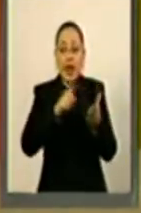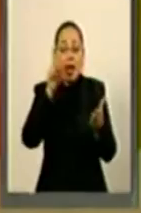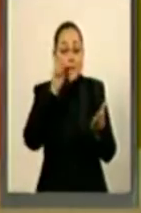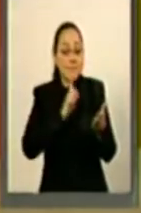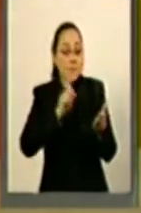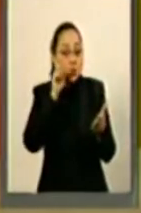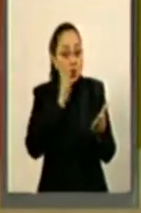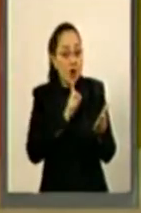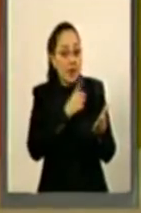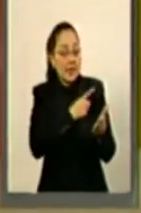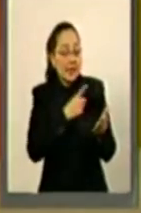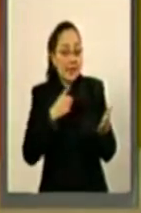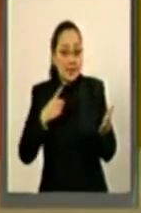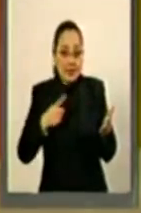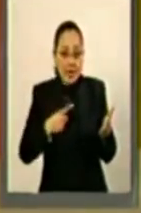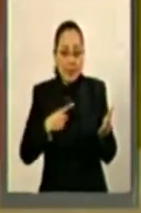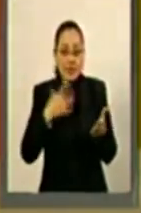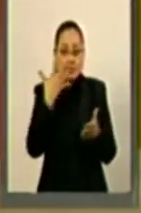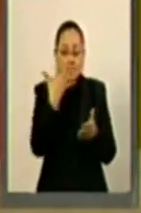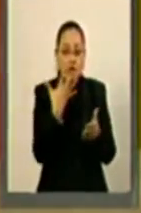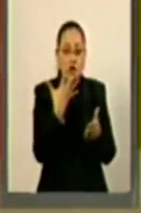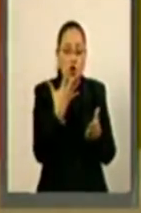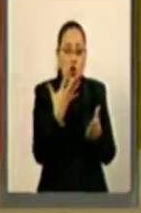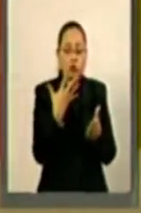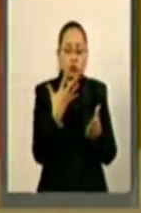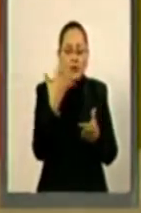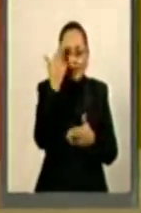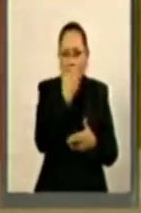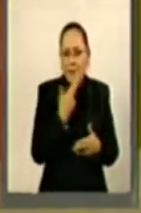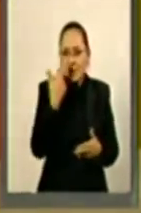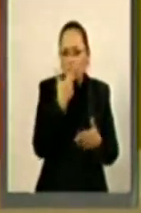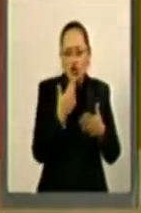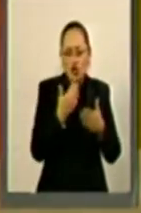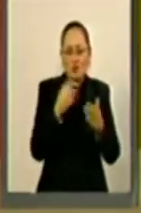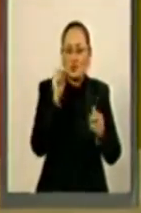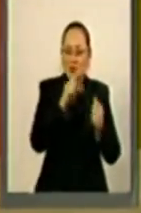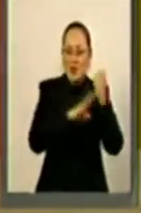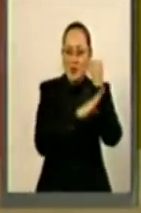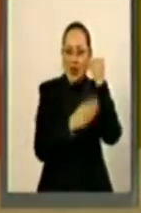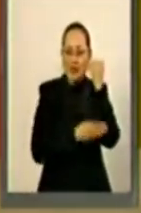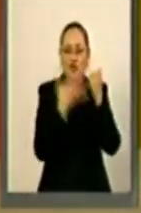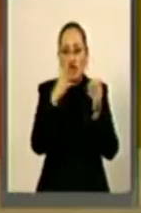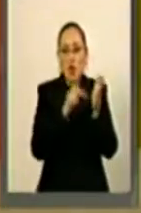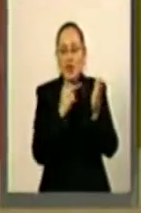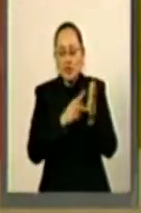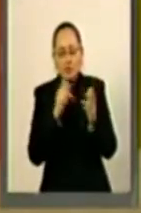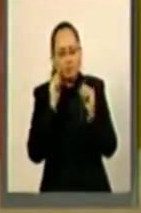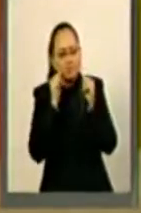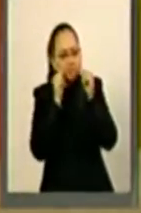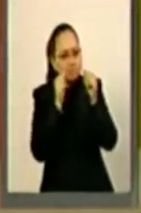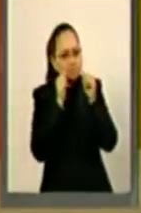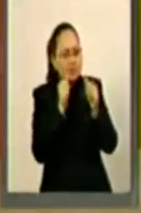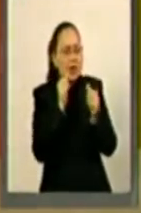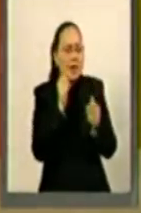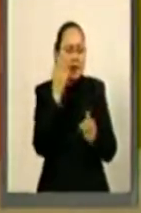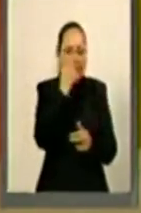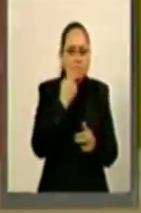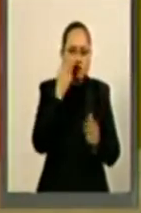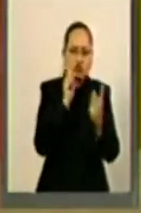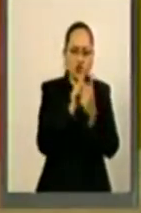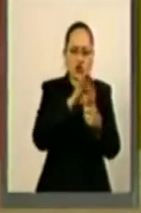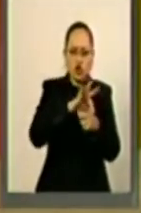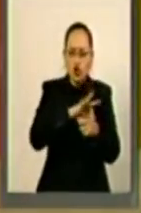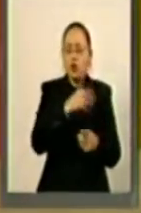deben recibir 5 consultas prenatales, pero el mismo INEGI señala que hay un